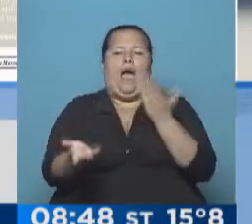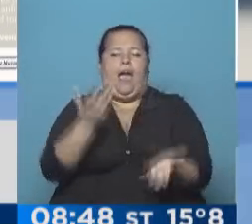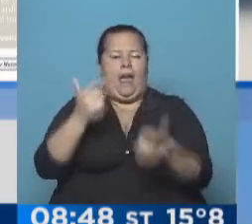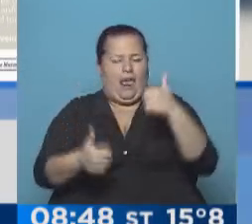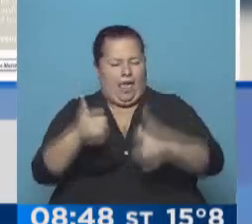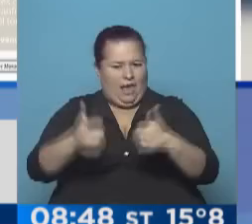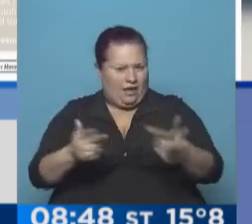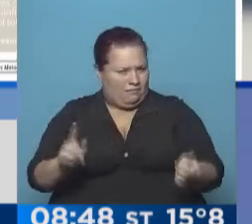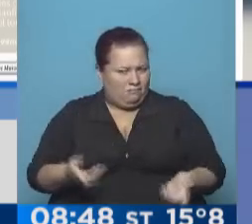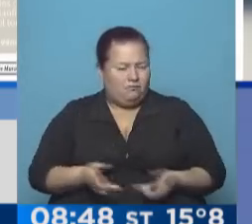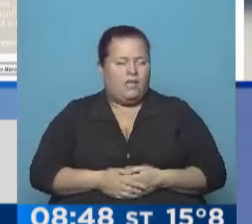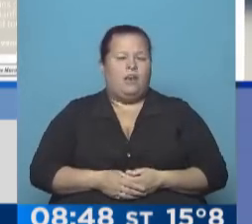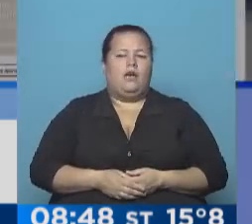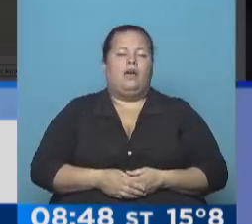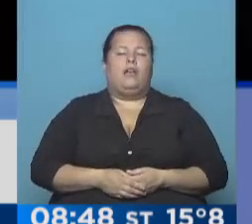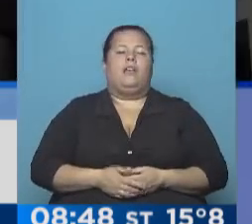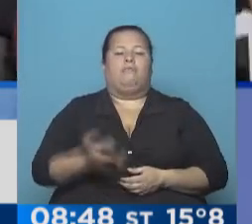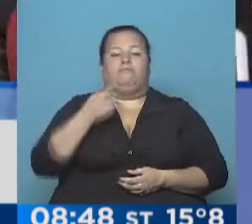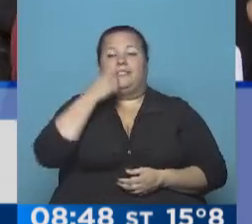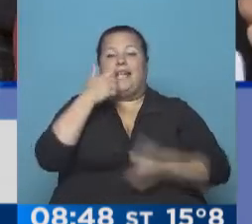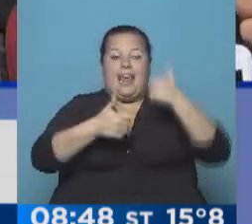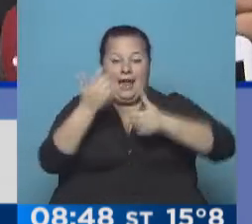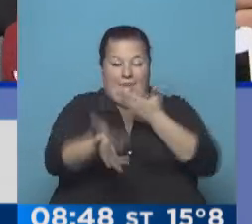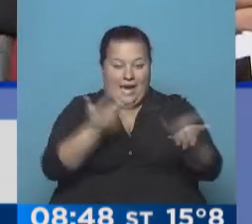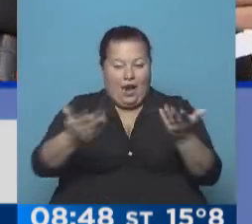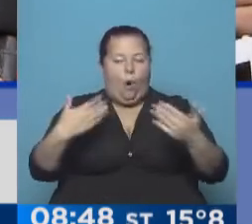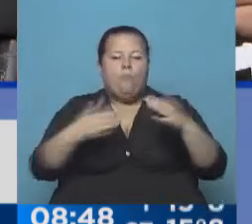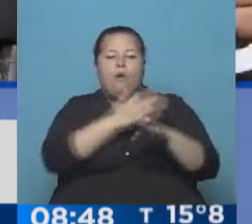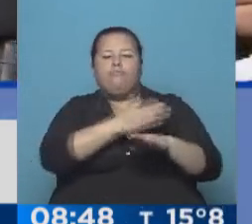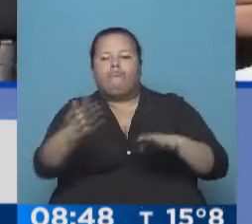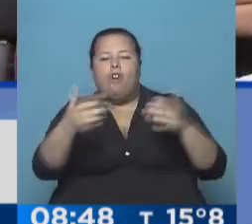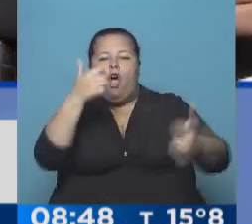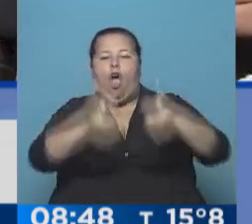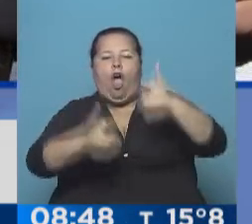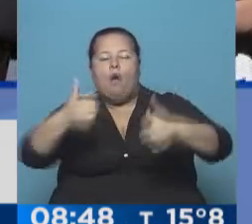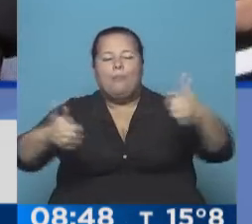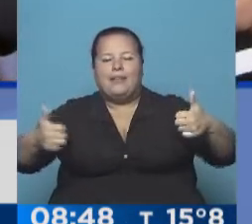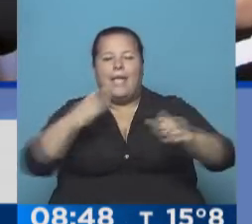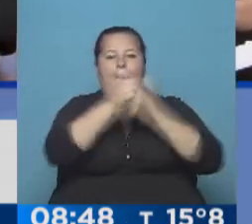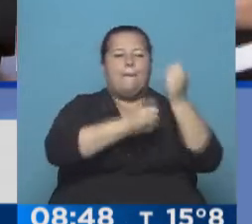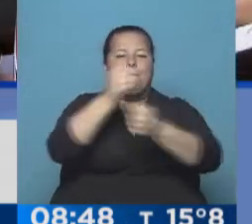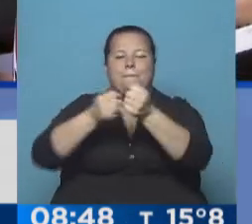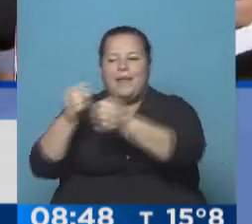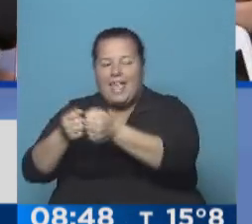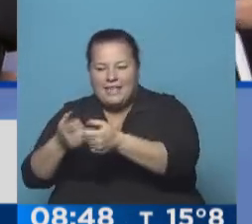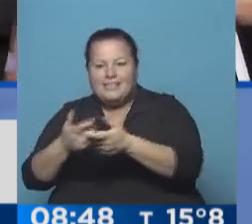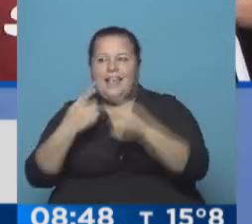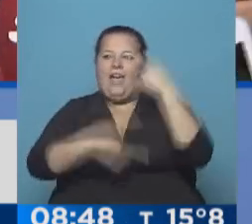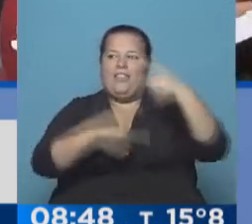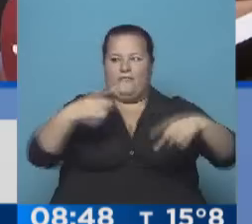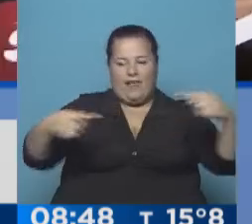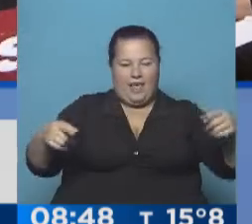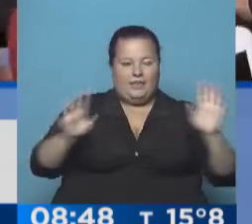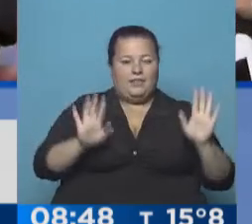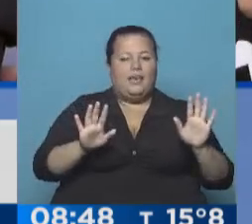licitaciones, donde uno puede ir verificando en todo el proceso la competencia que hay entre empresas, entre oferentes,